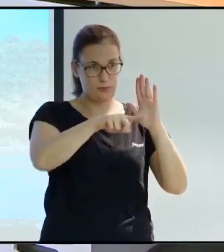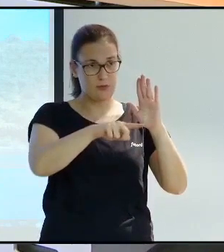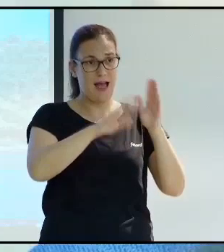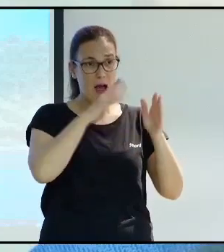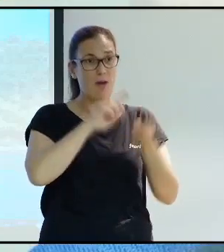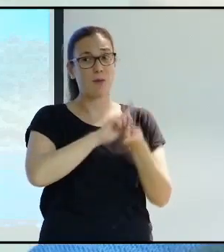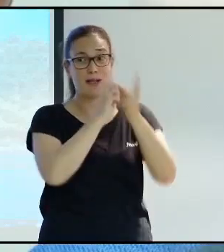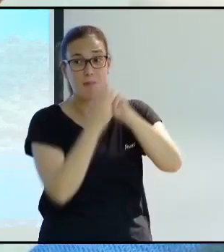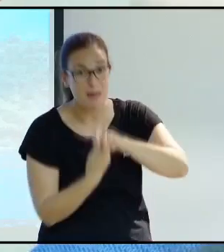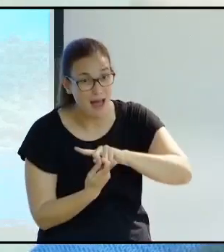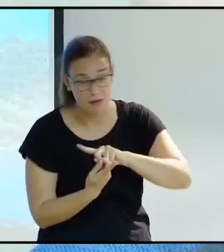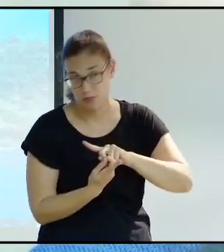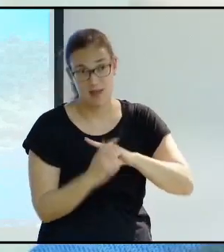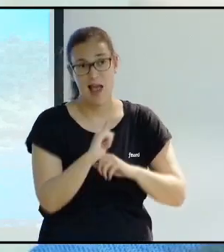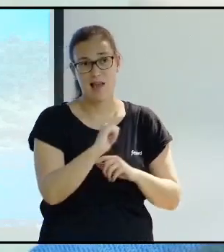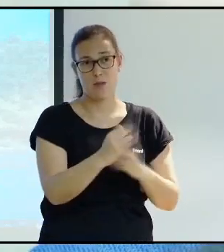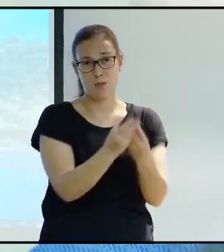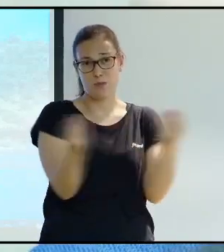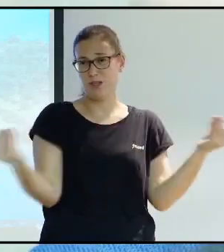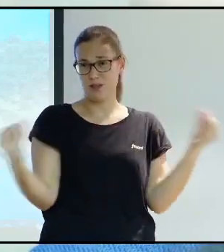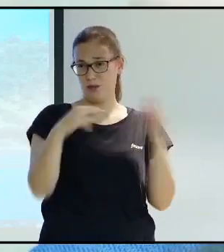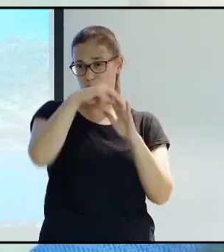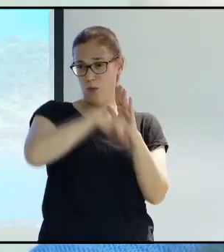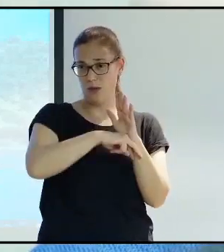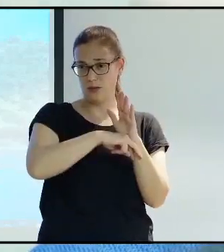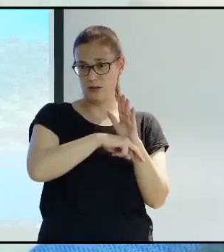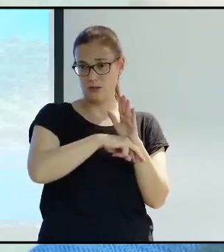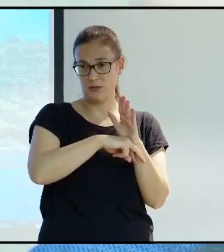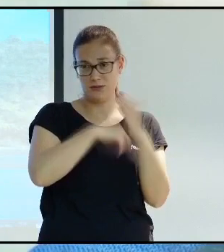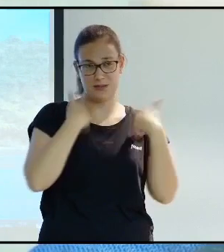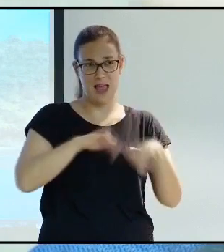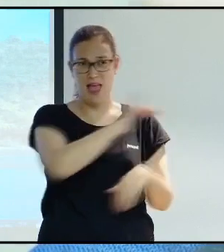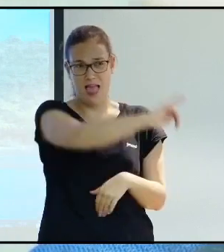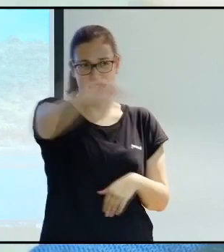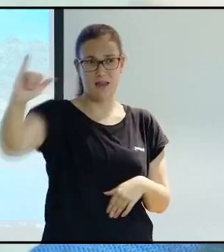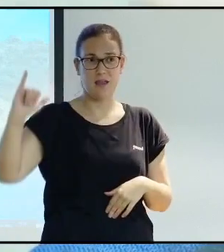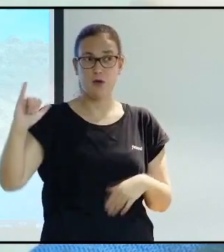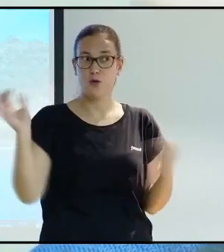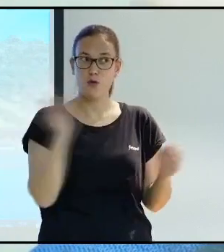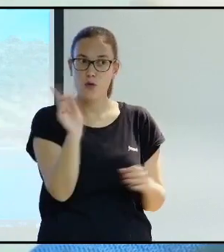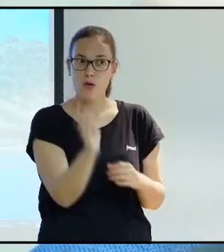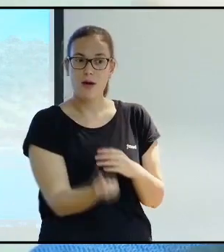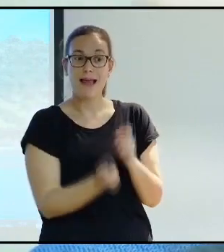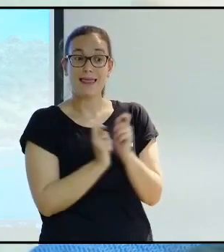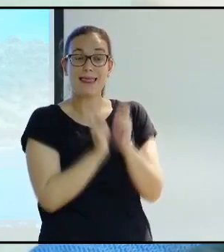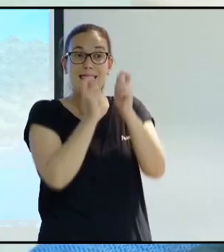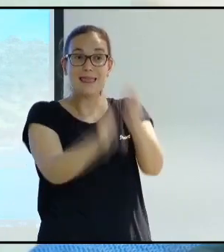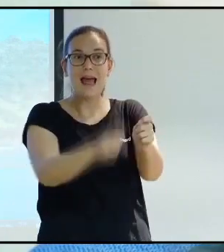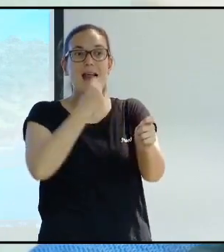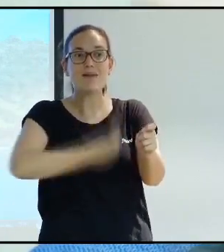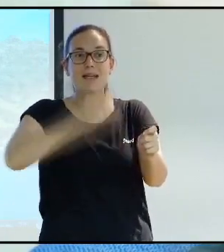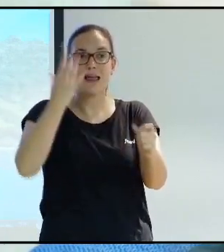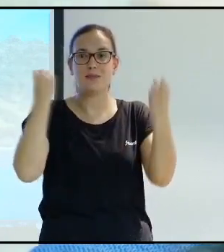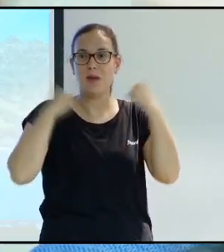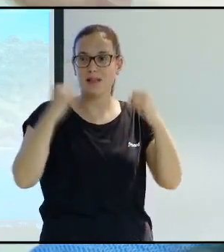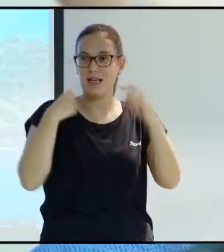muchas, sino generando habilidades y capacidades prácticas en cada contexto particular y concreto en